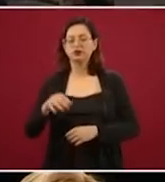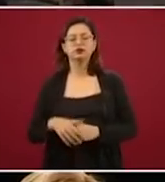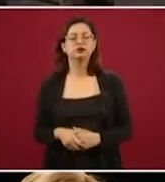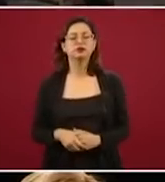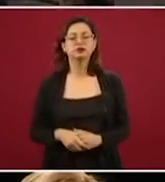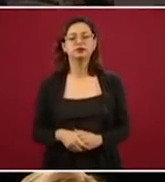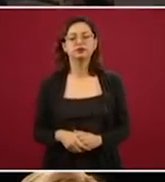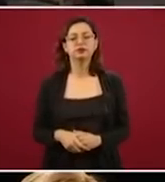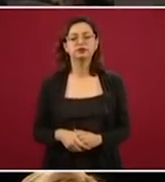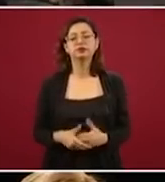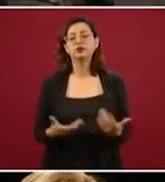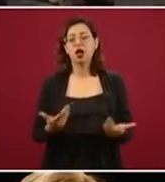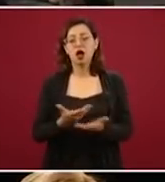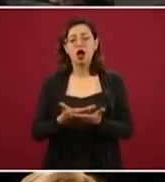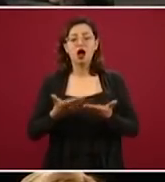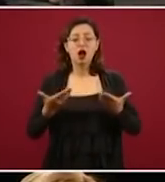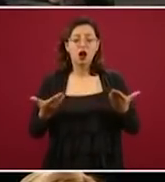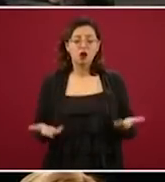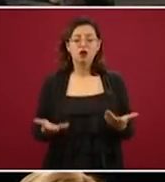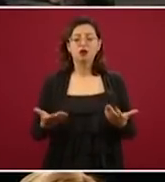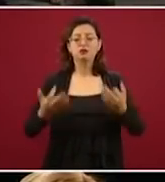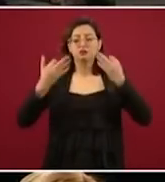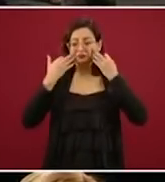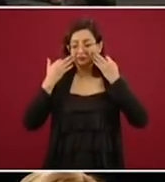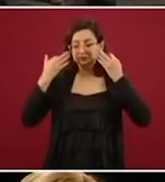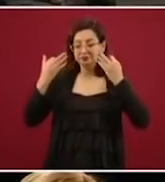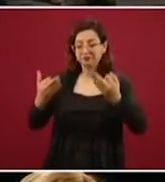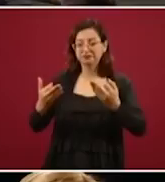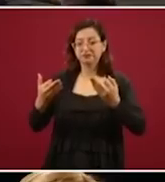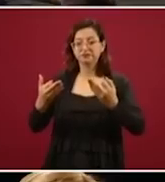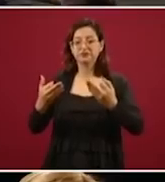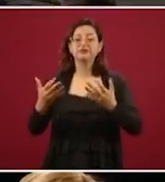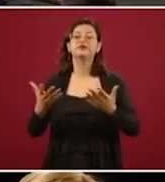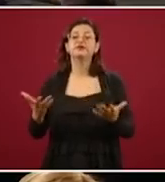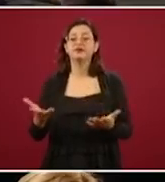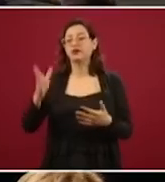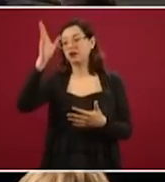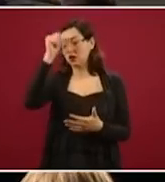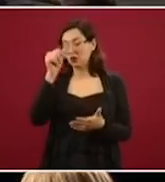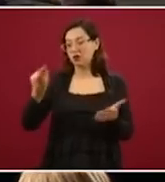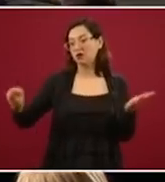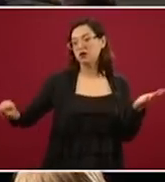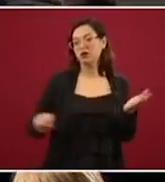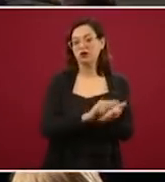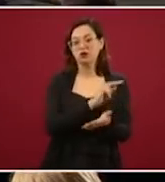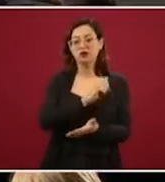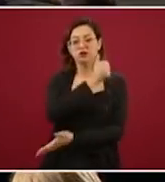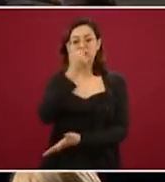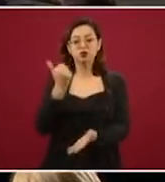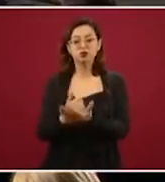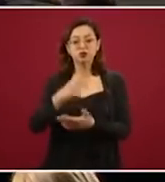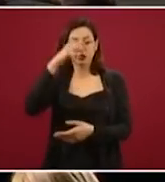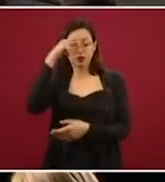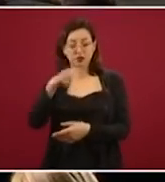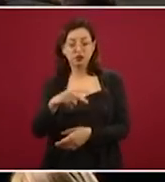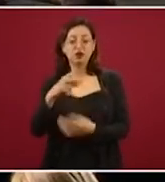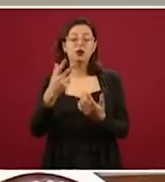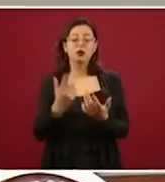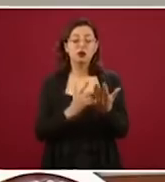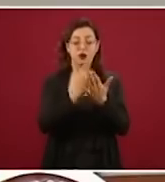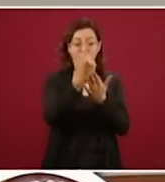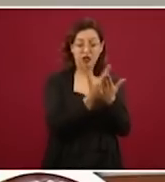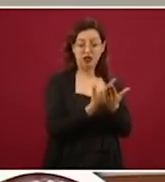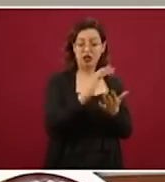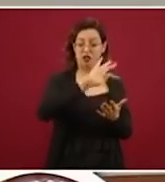Turismo. Hoy seremos testigos dentro de algunos momentos de la firma de un convenio con la Ciudad de México para extender los beneficios del padrón